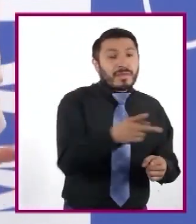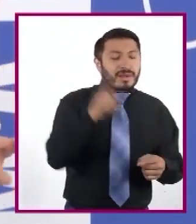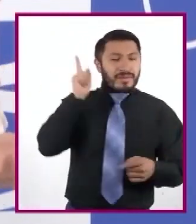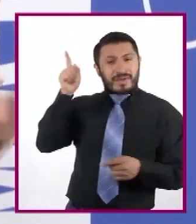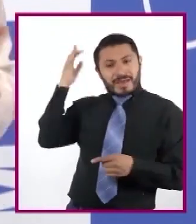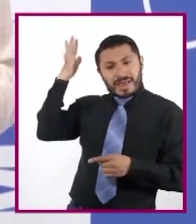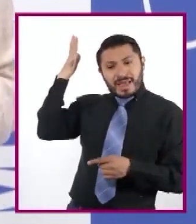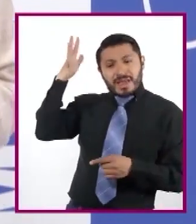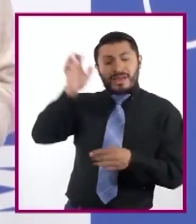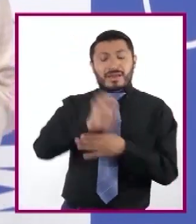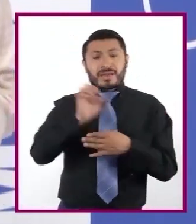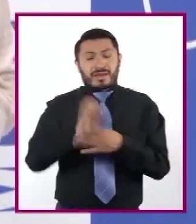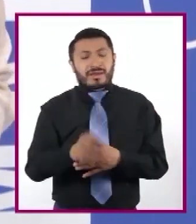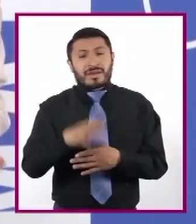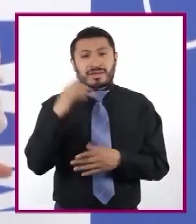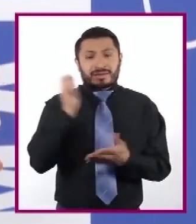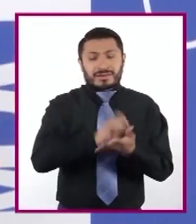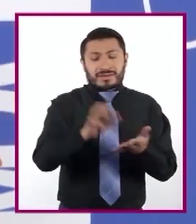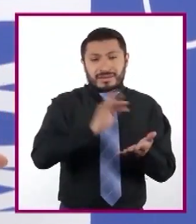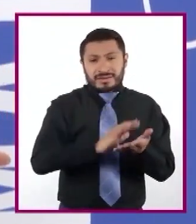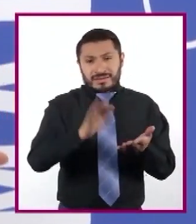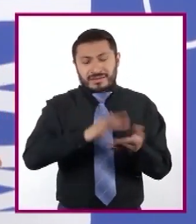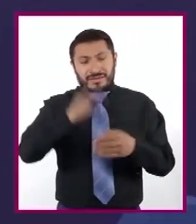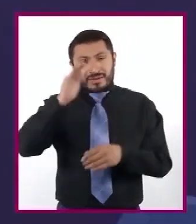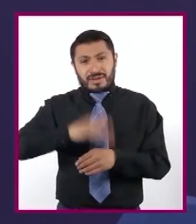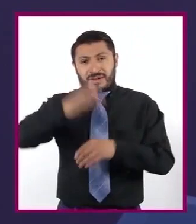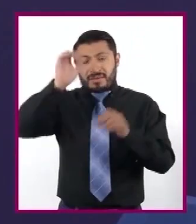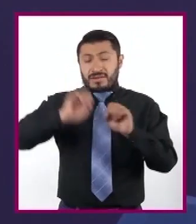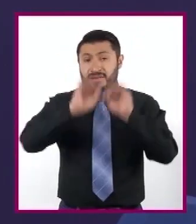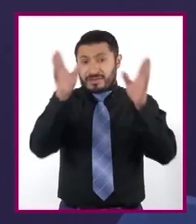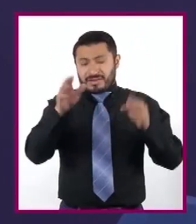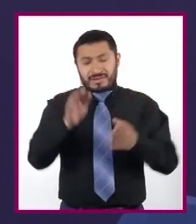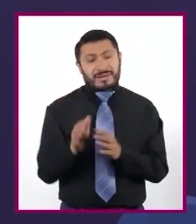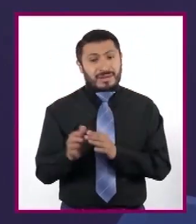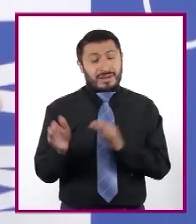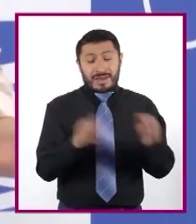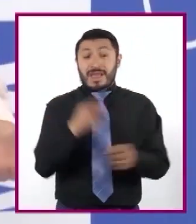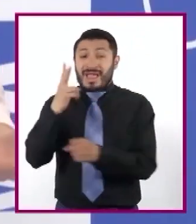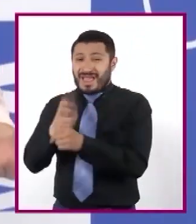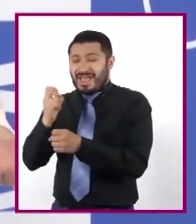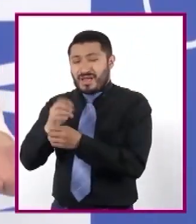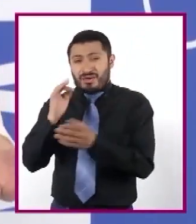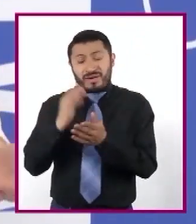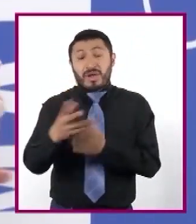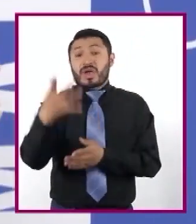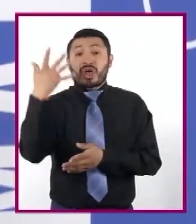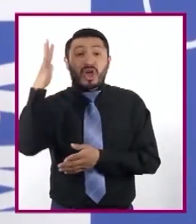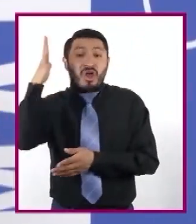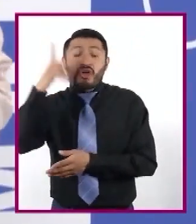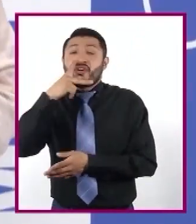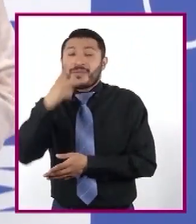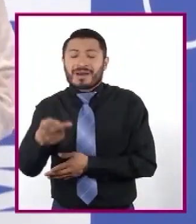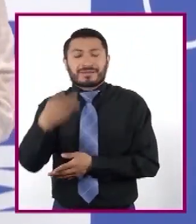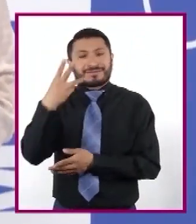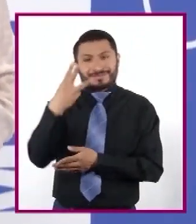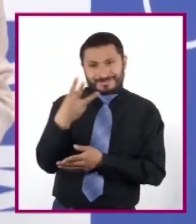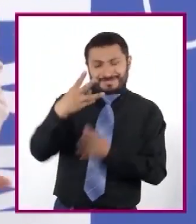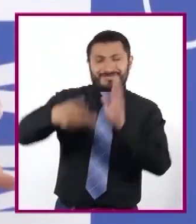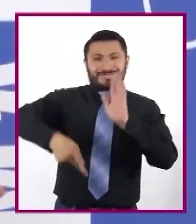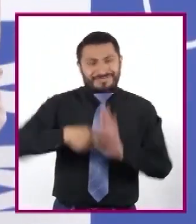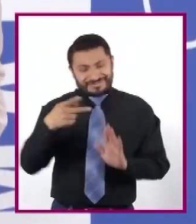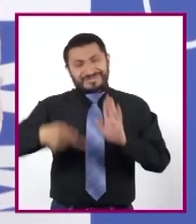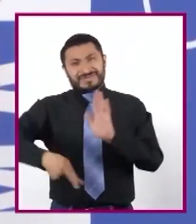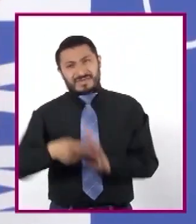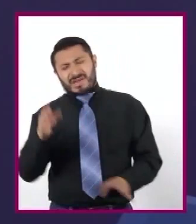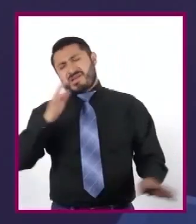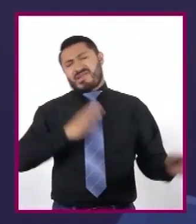la lectura es mucho más clara que en el segundo texto. El segundo repite la palabra Sol 3 veces. Eso lo vuelve cansado y